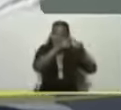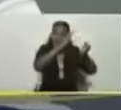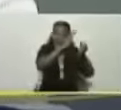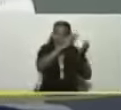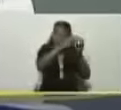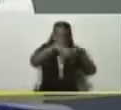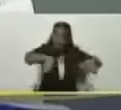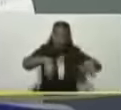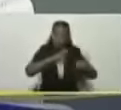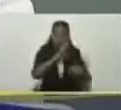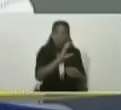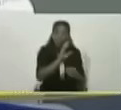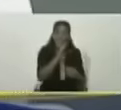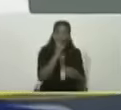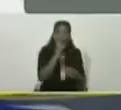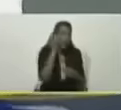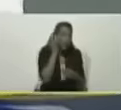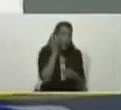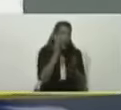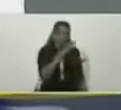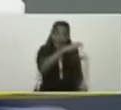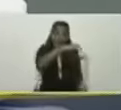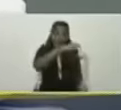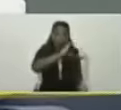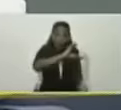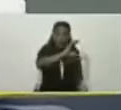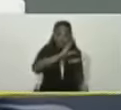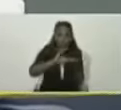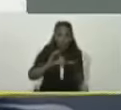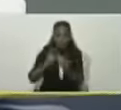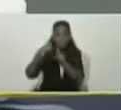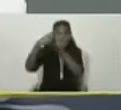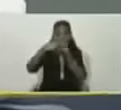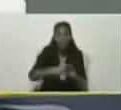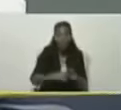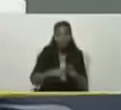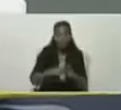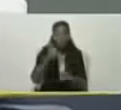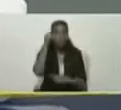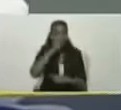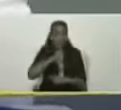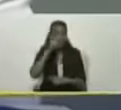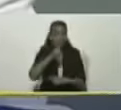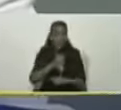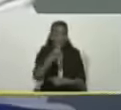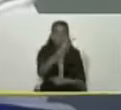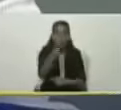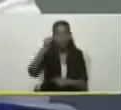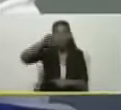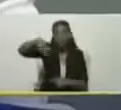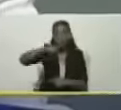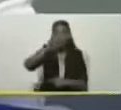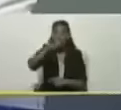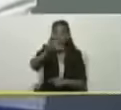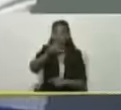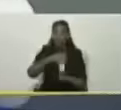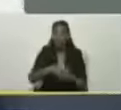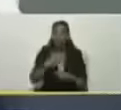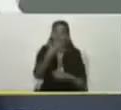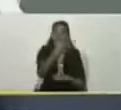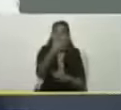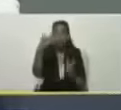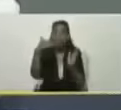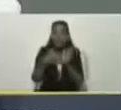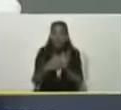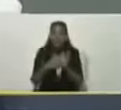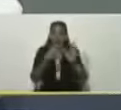entregamos, estaré sumando hoy, sábado 20 de julio,